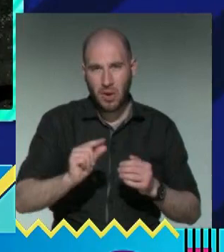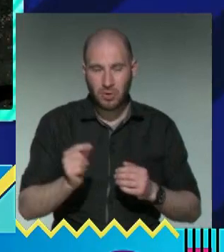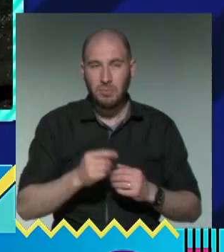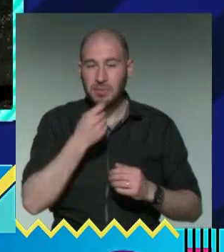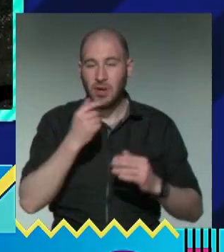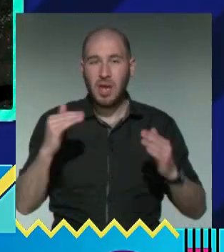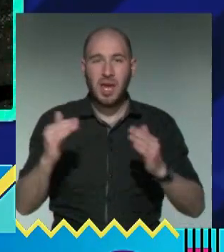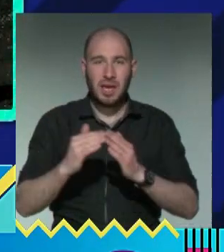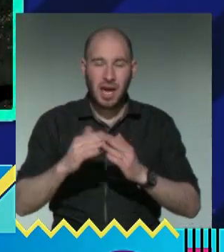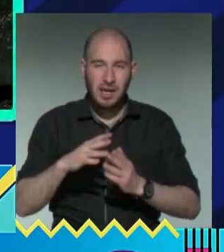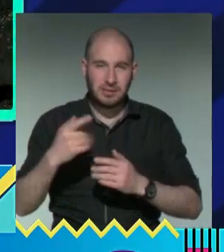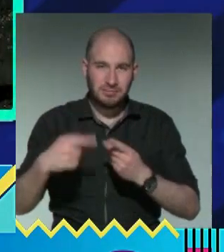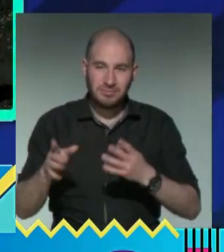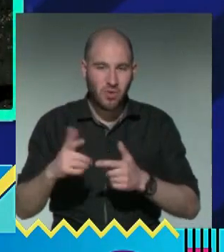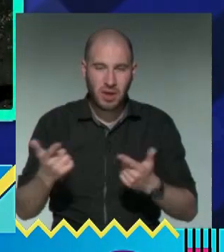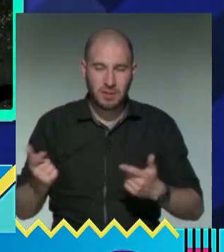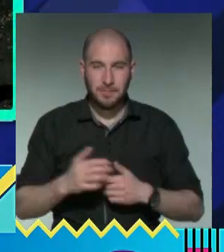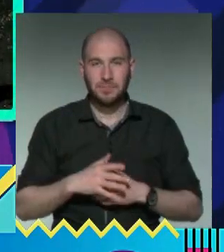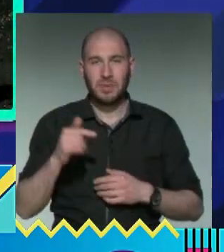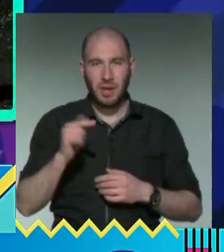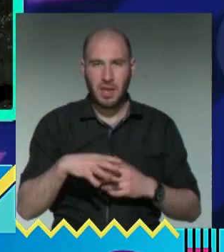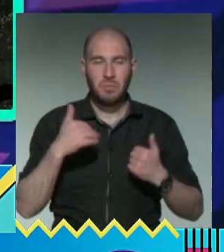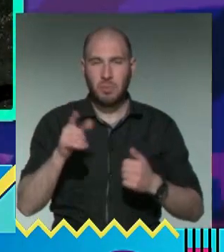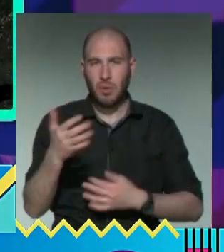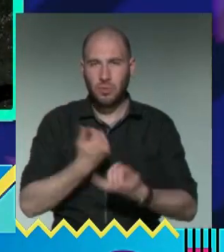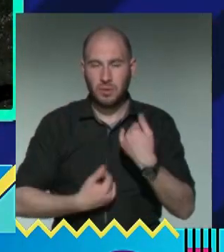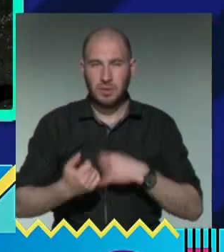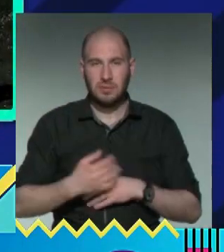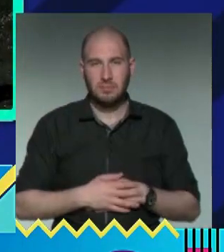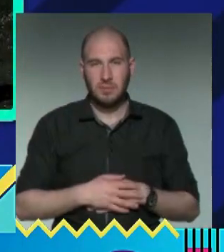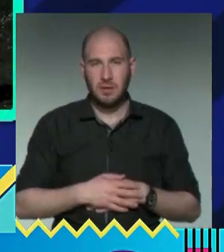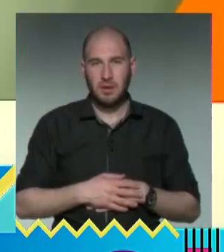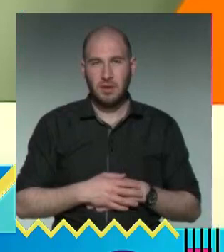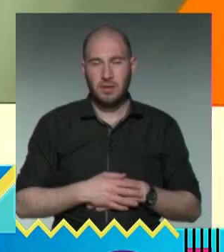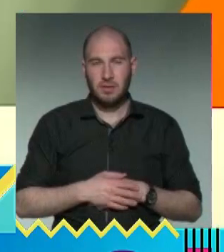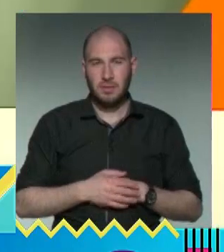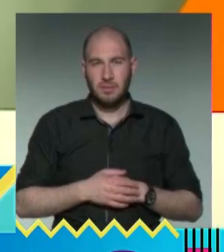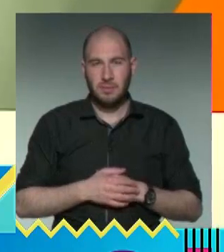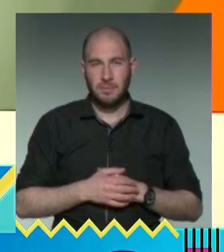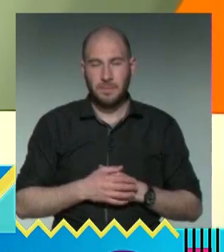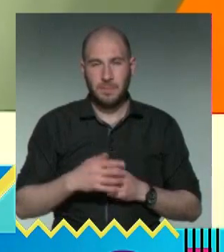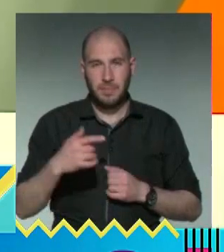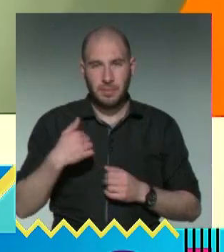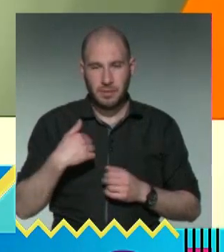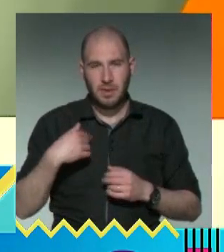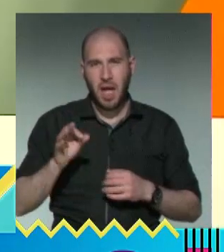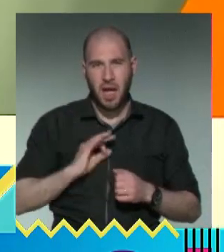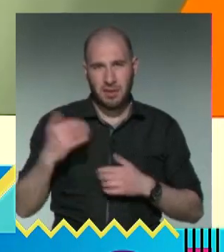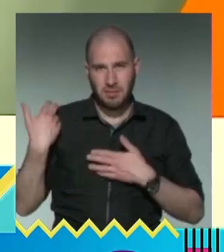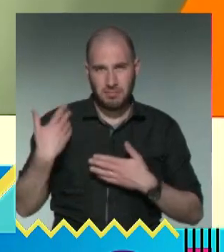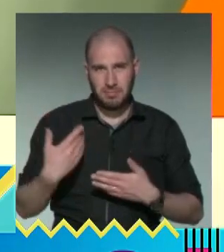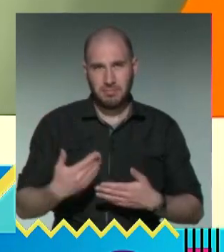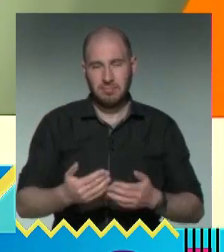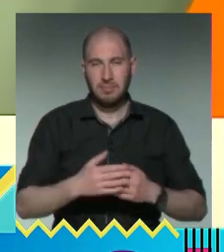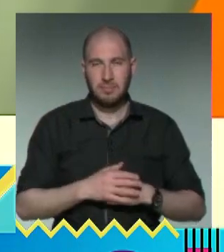la casa del barrio no lo hace. Ahí el concepto es muy bueno el que mencionás vos. Yo realmente en estos años, digamos, de